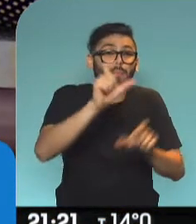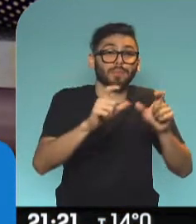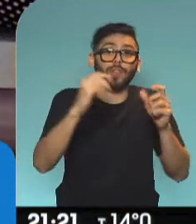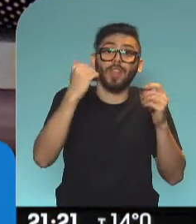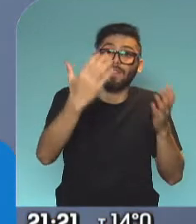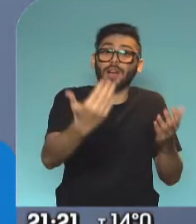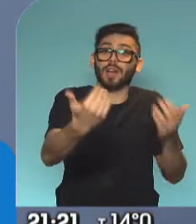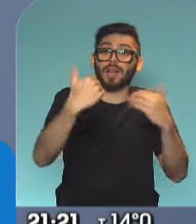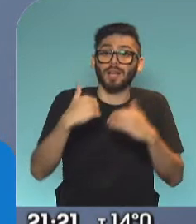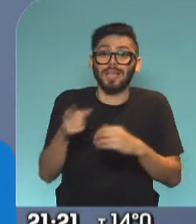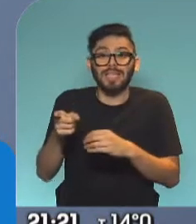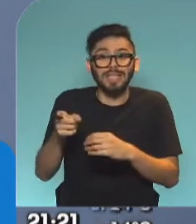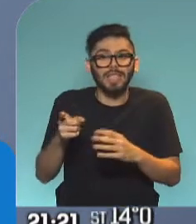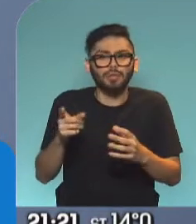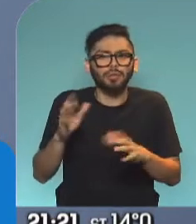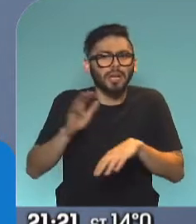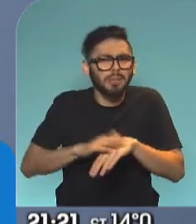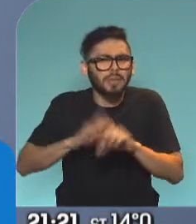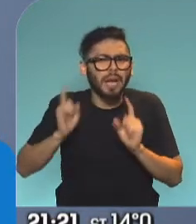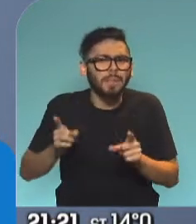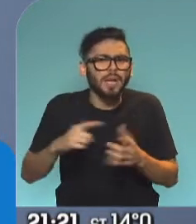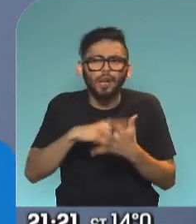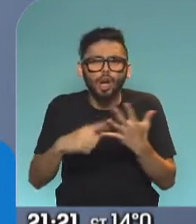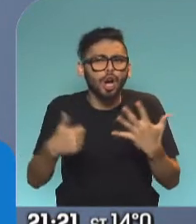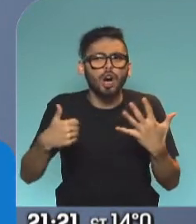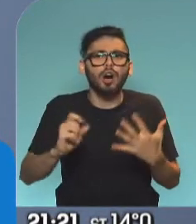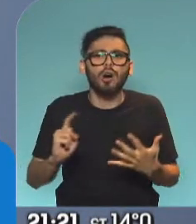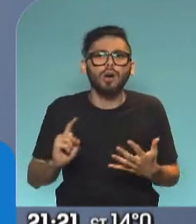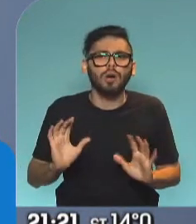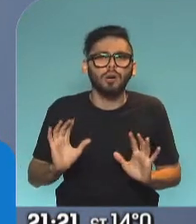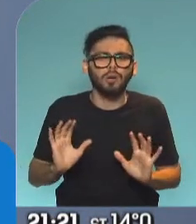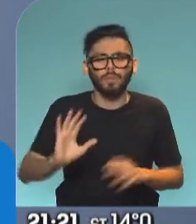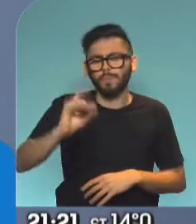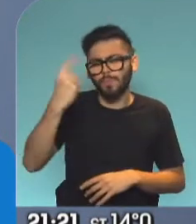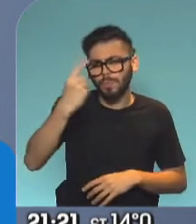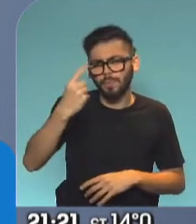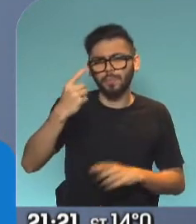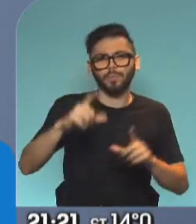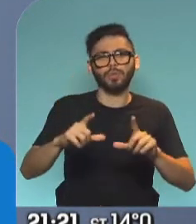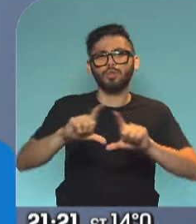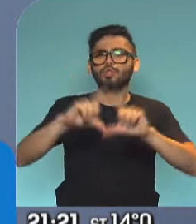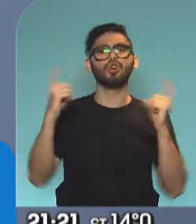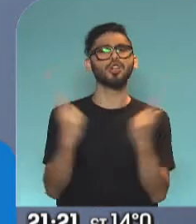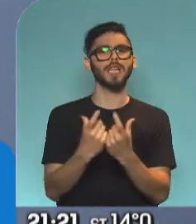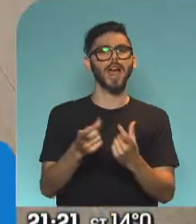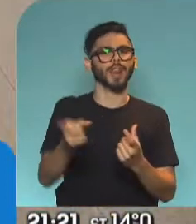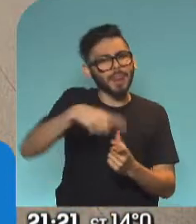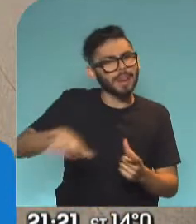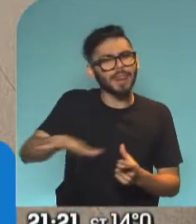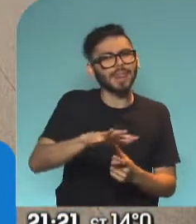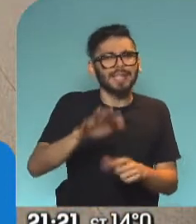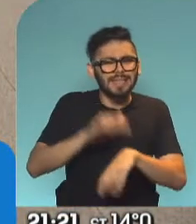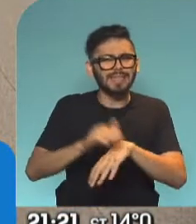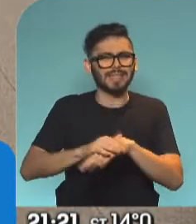extranjeros, poco pueden hacer. No, empezamos por incluir a la sociedad misma. Porque si